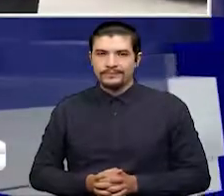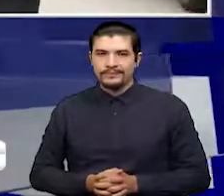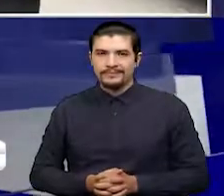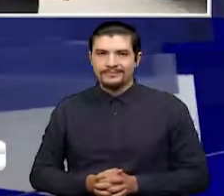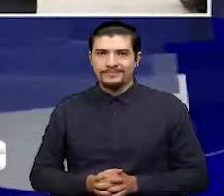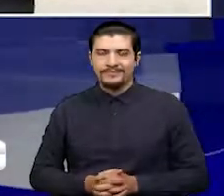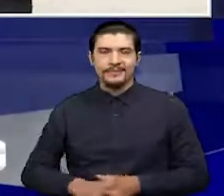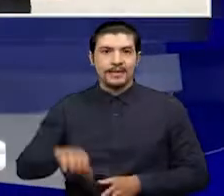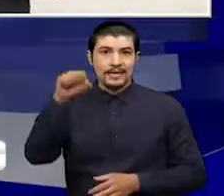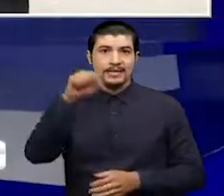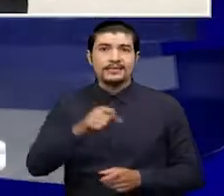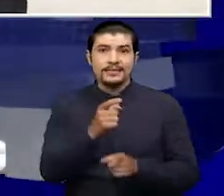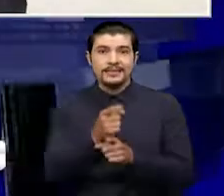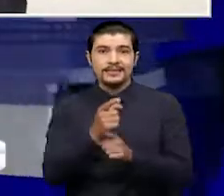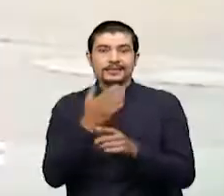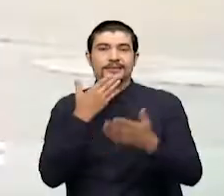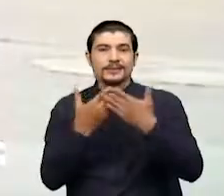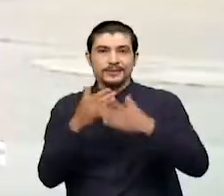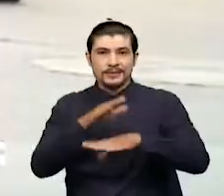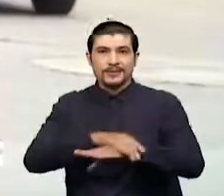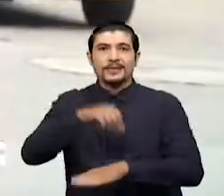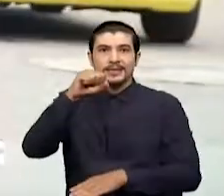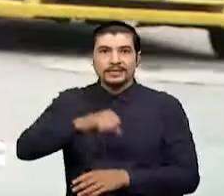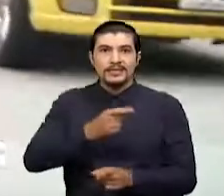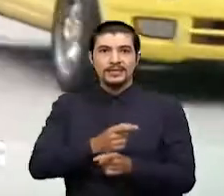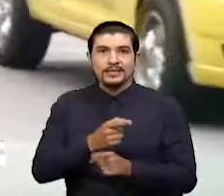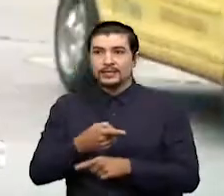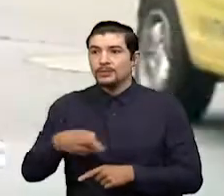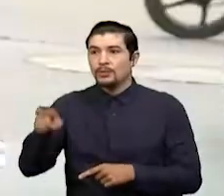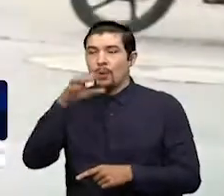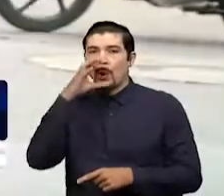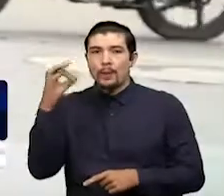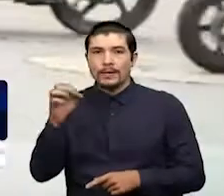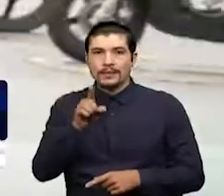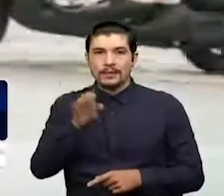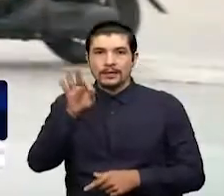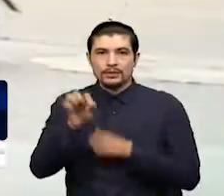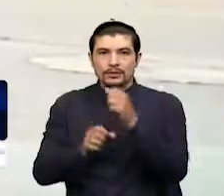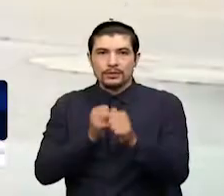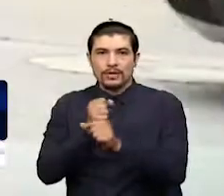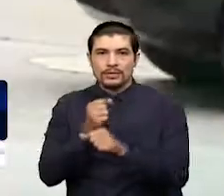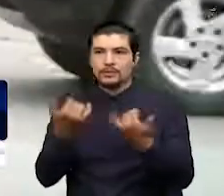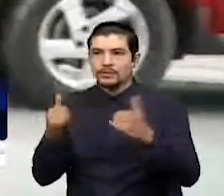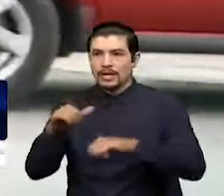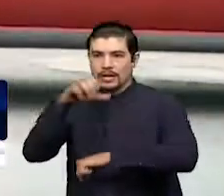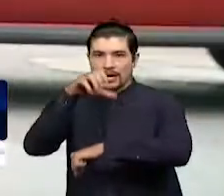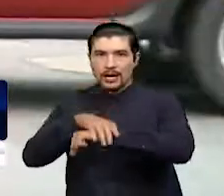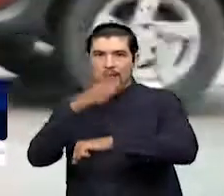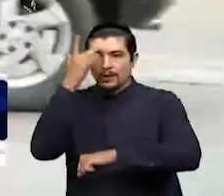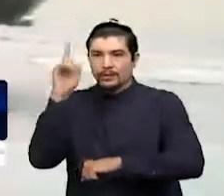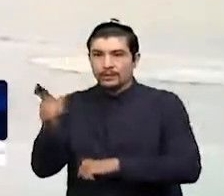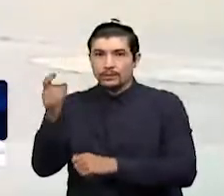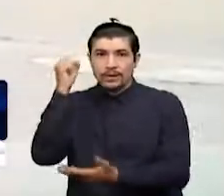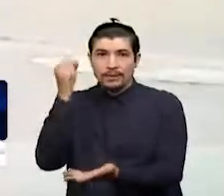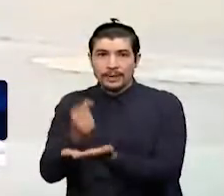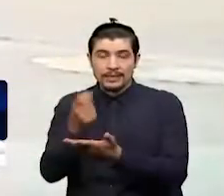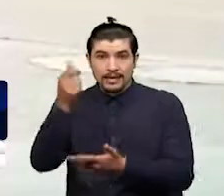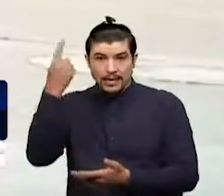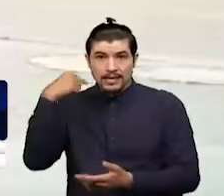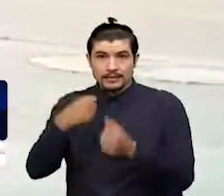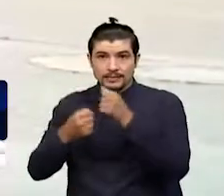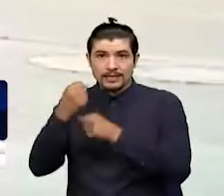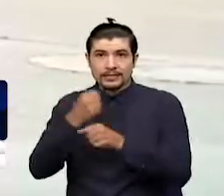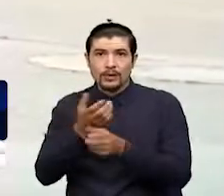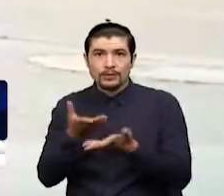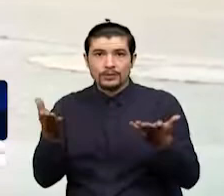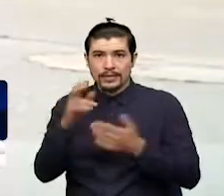así es muy buenas tardes pues efectivamente este hombre de 18 años fue capturado por el homicidio ocurrido el año anterior en el norte